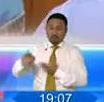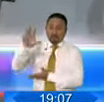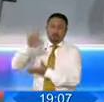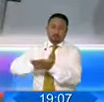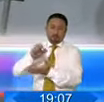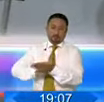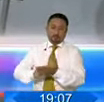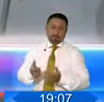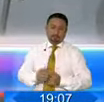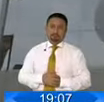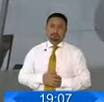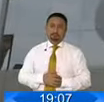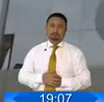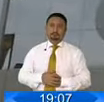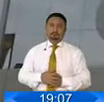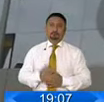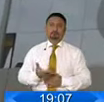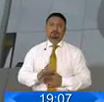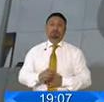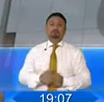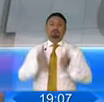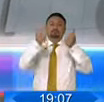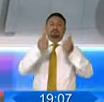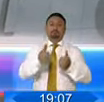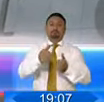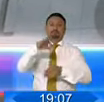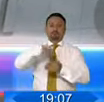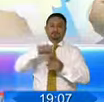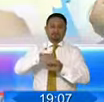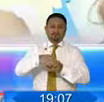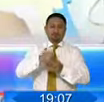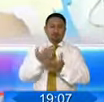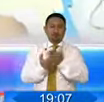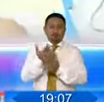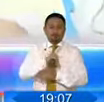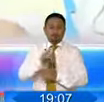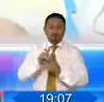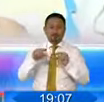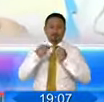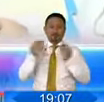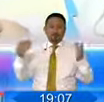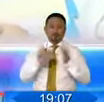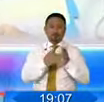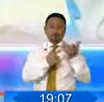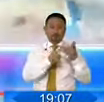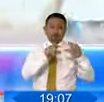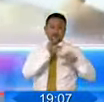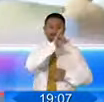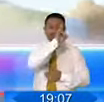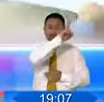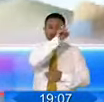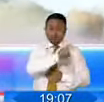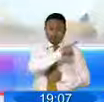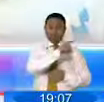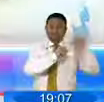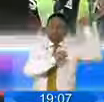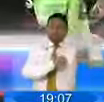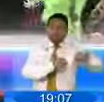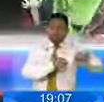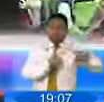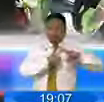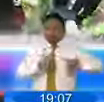políticos que lo componen. Se trata de una campaña electoral sui generis, pues ahora la oposición se va por el sí en las 7 preguntas, mientras el